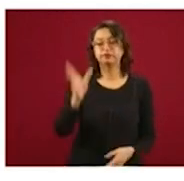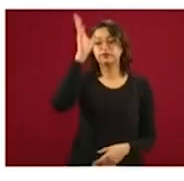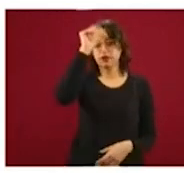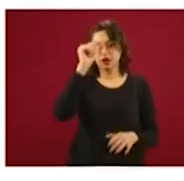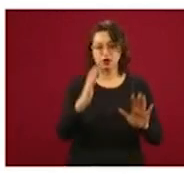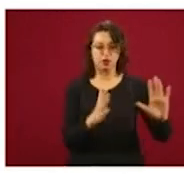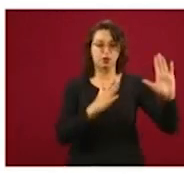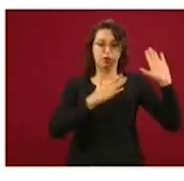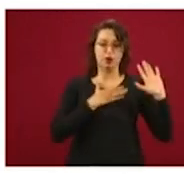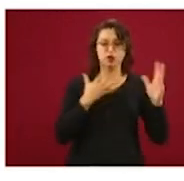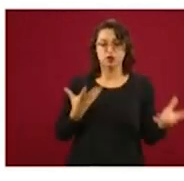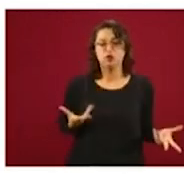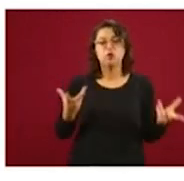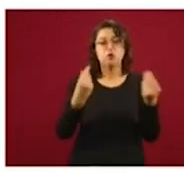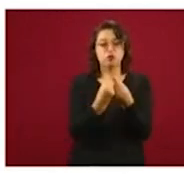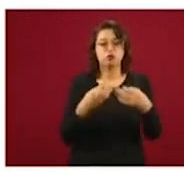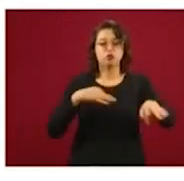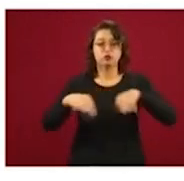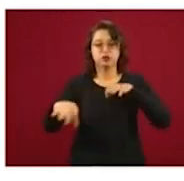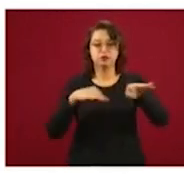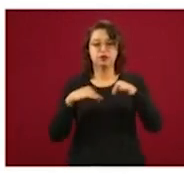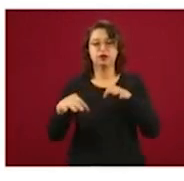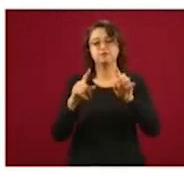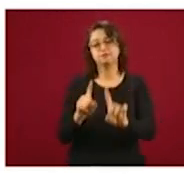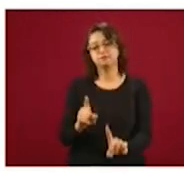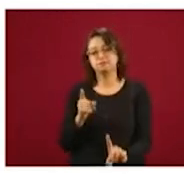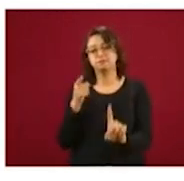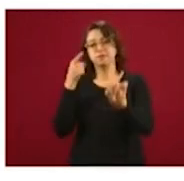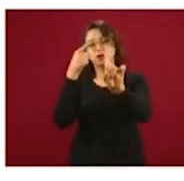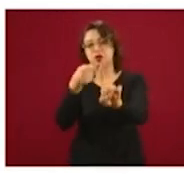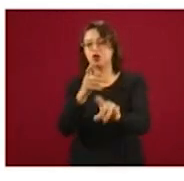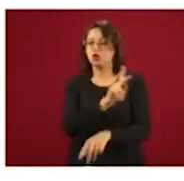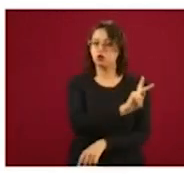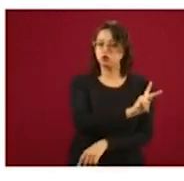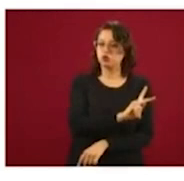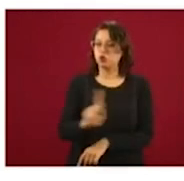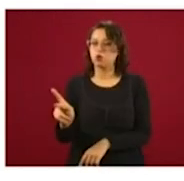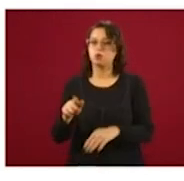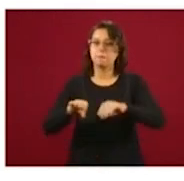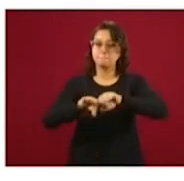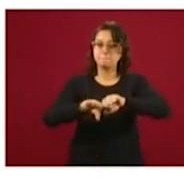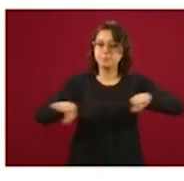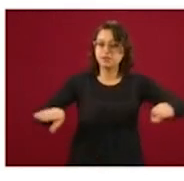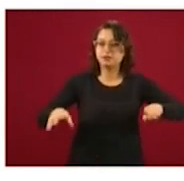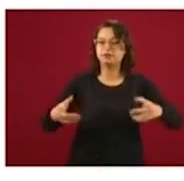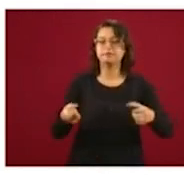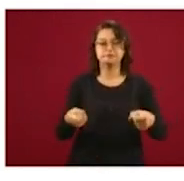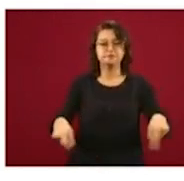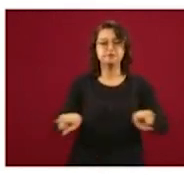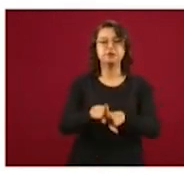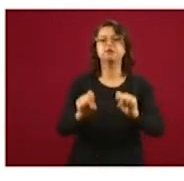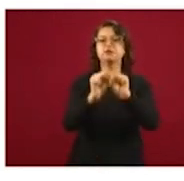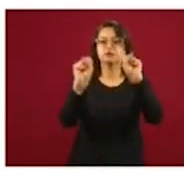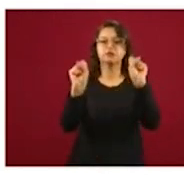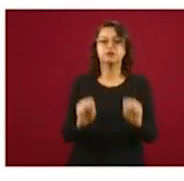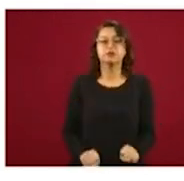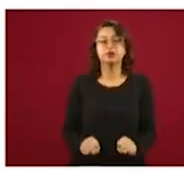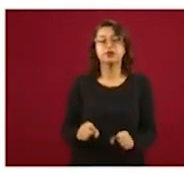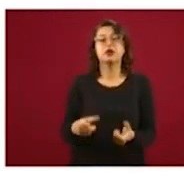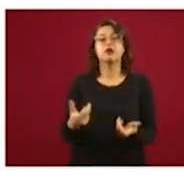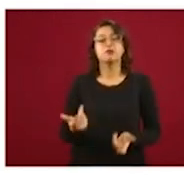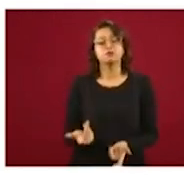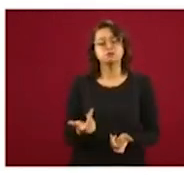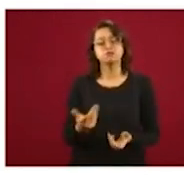de trabajar juntos por un mismo esquema, un mismo modelo, un mismo sistema que